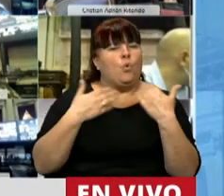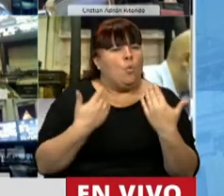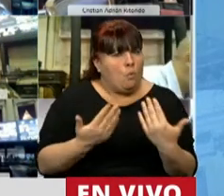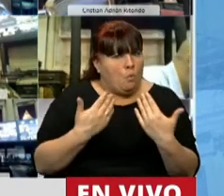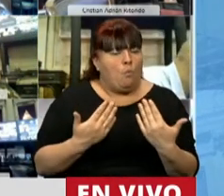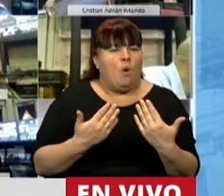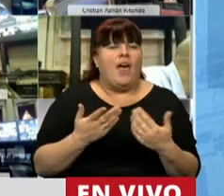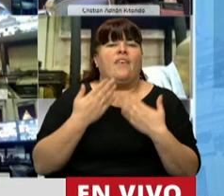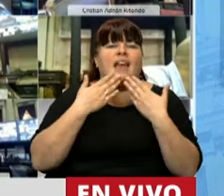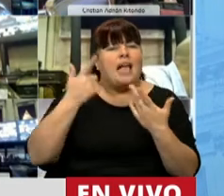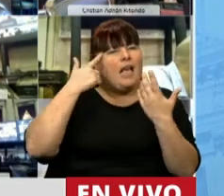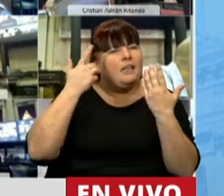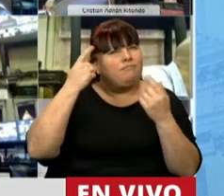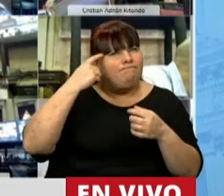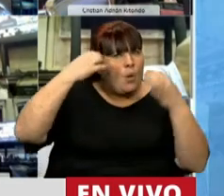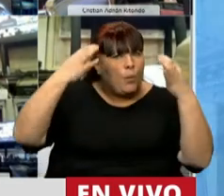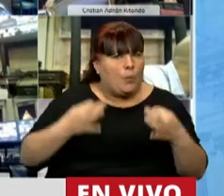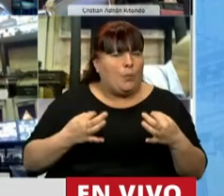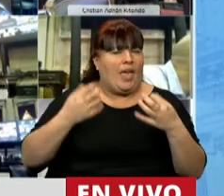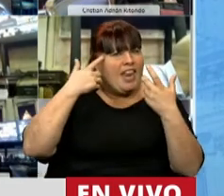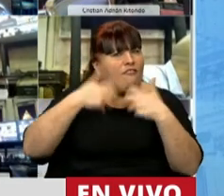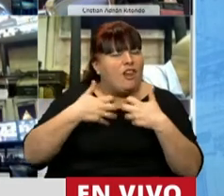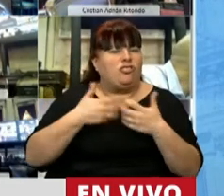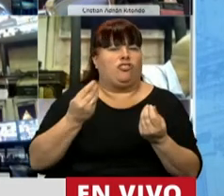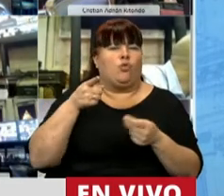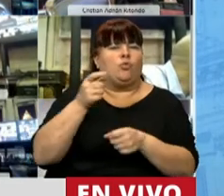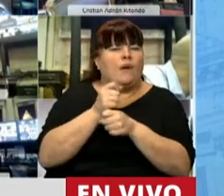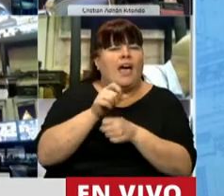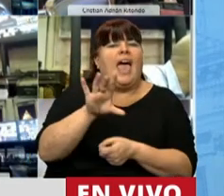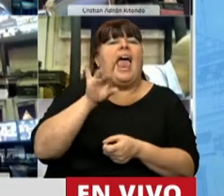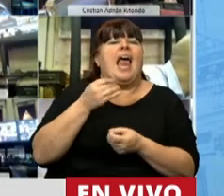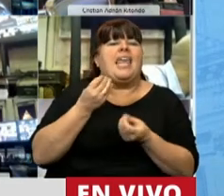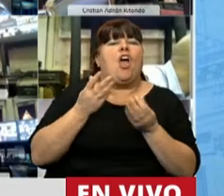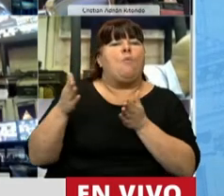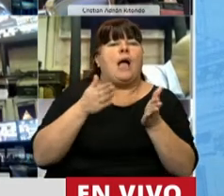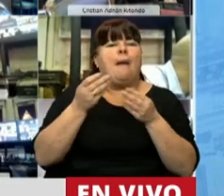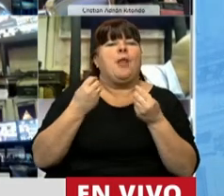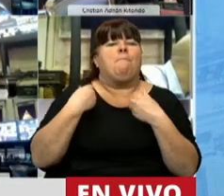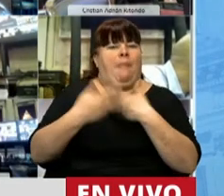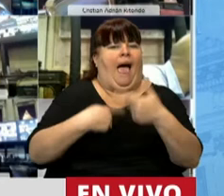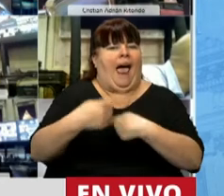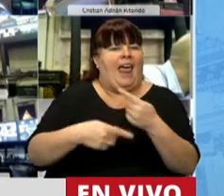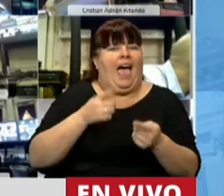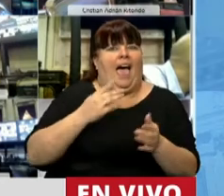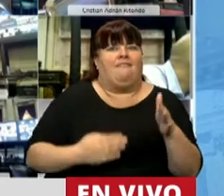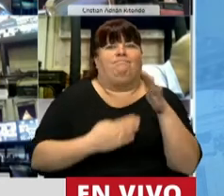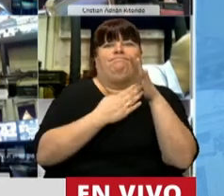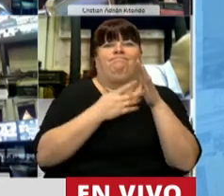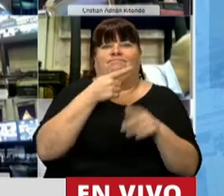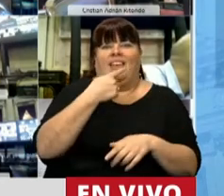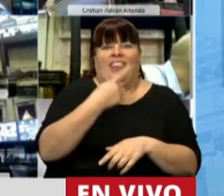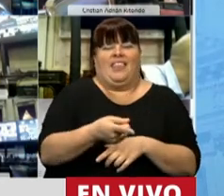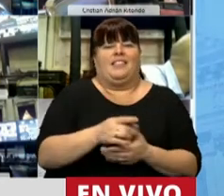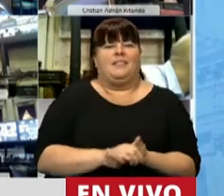pueden, a partir de una reflexión consciente sobre su práctica, escoger el camino de la reproducción de los mandatos basados